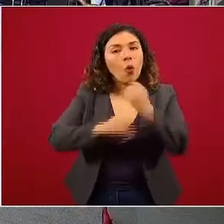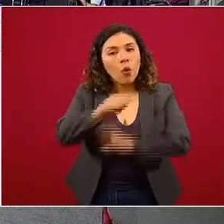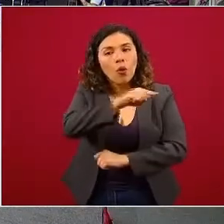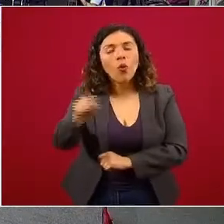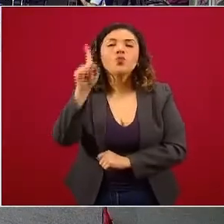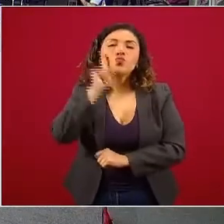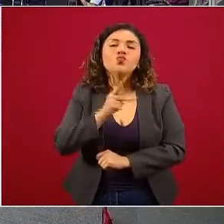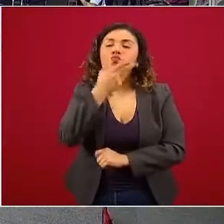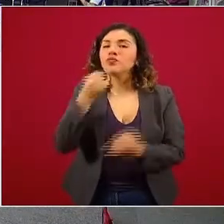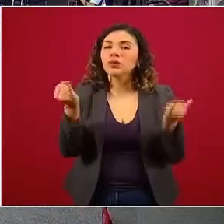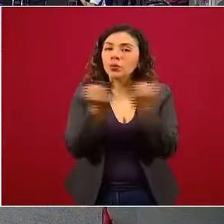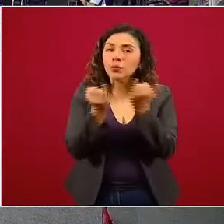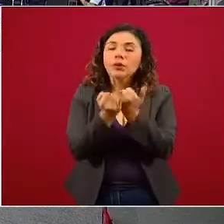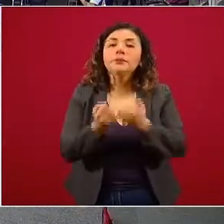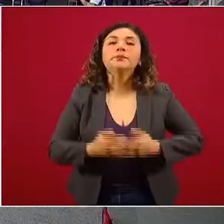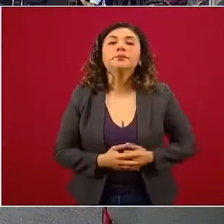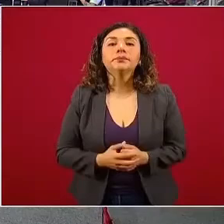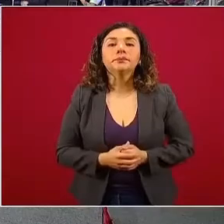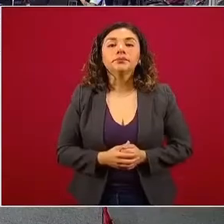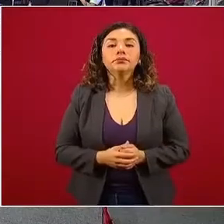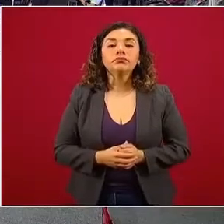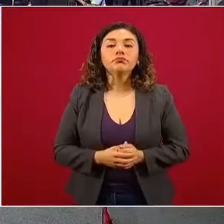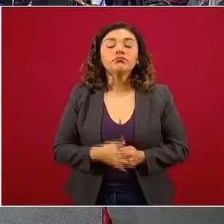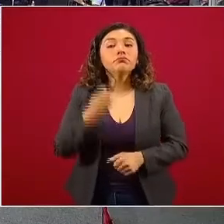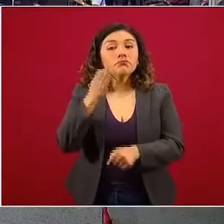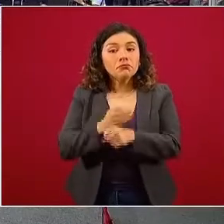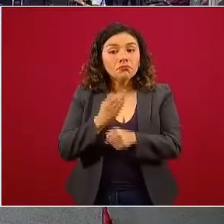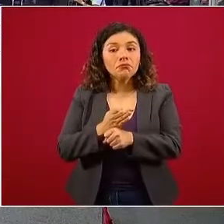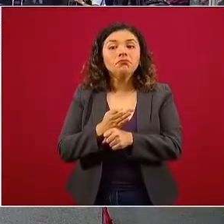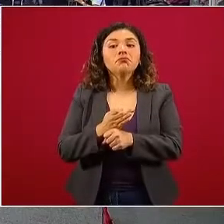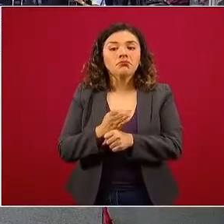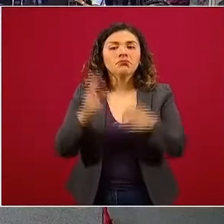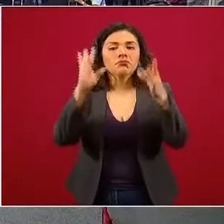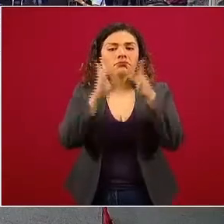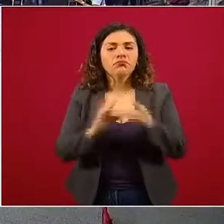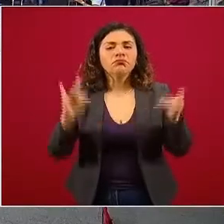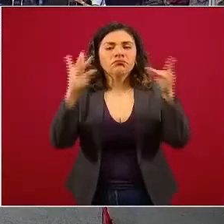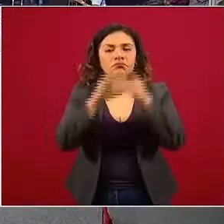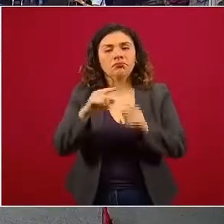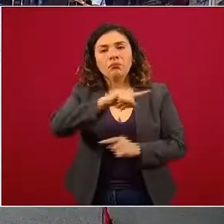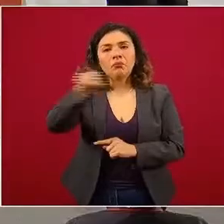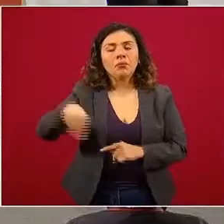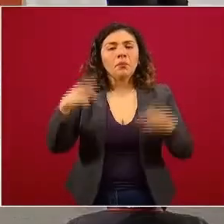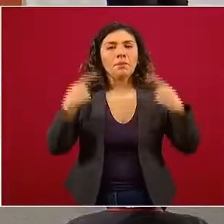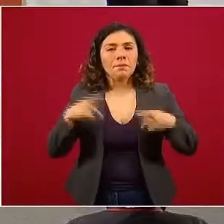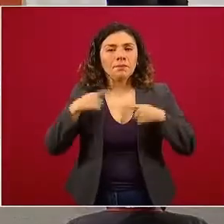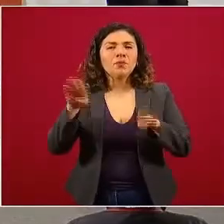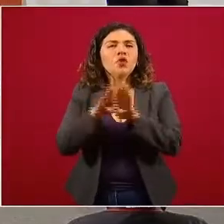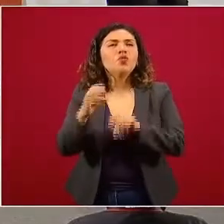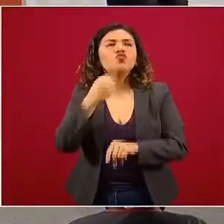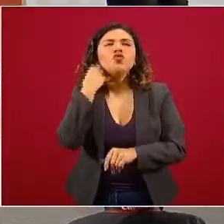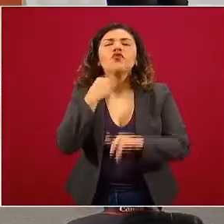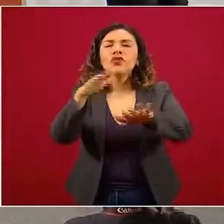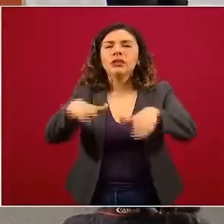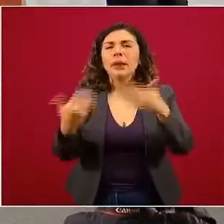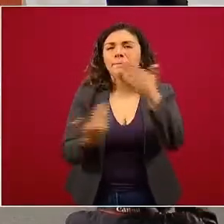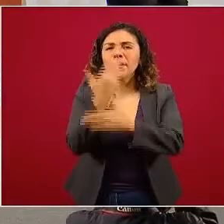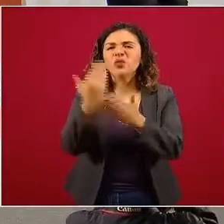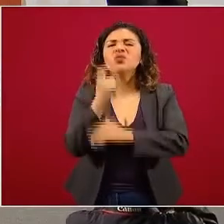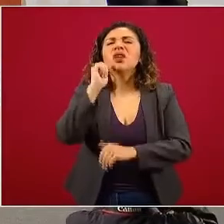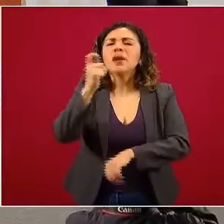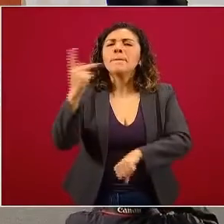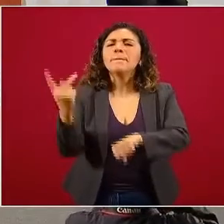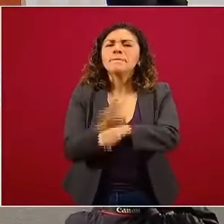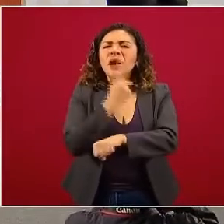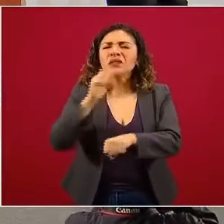todas y todos ustedes. Vamos a actualizar para la audiencia de la conferencia matutina la